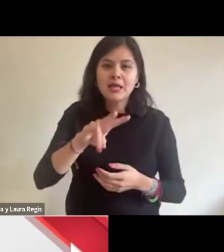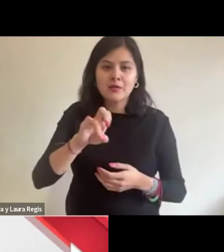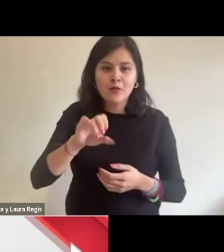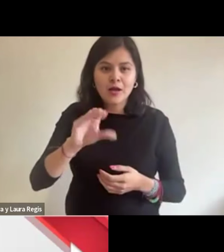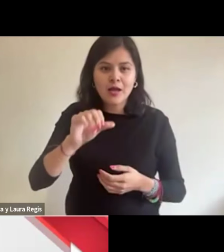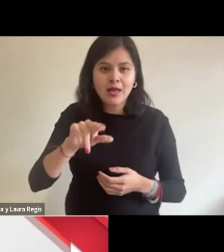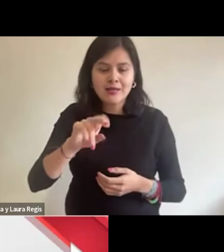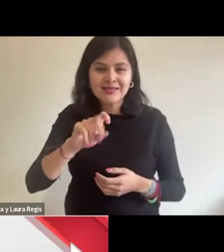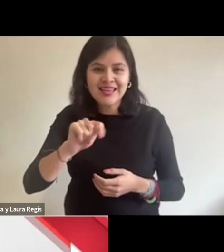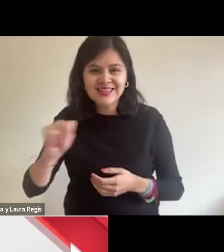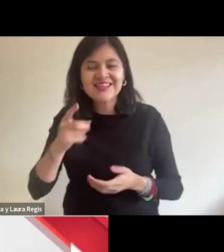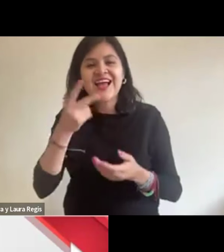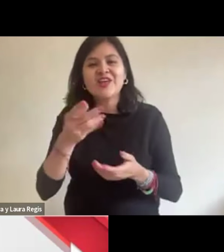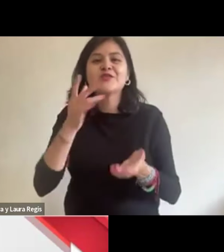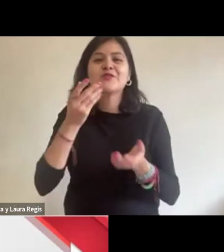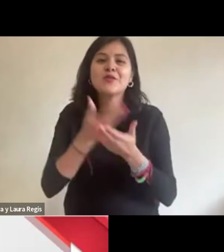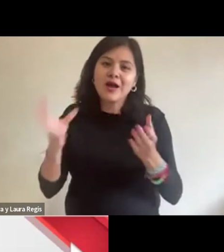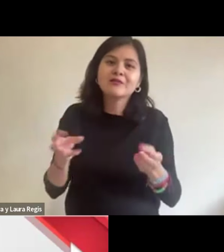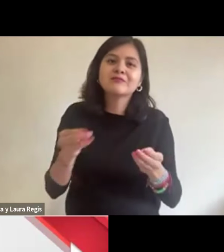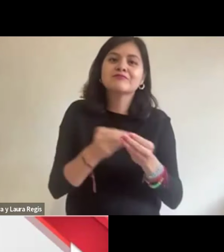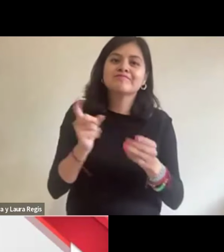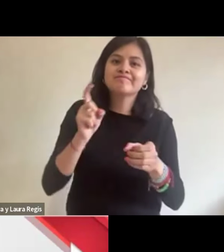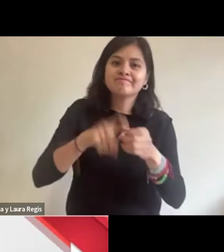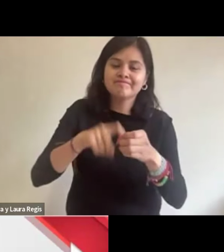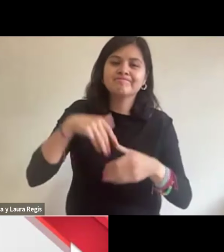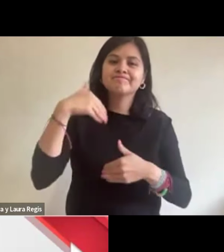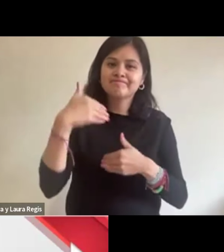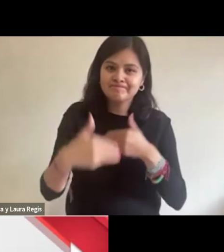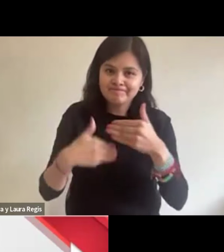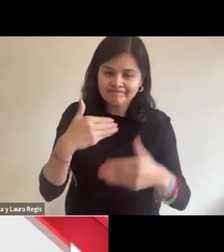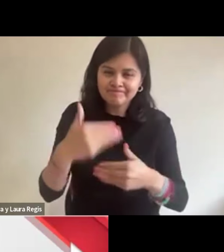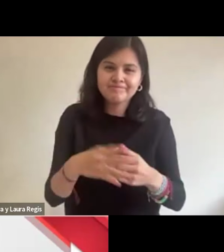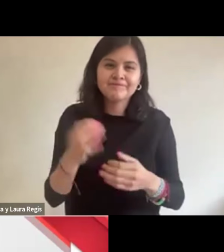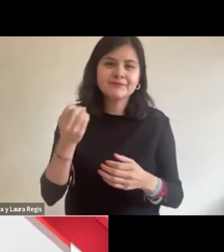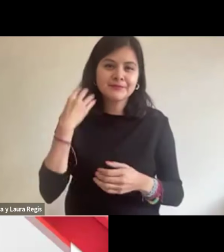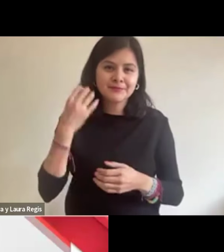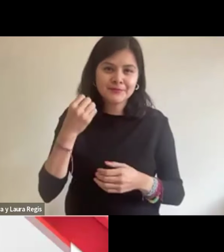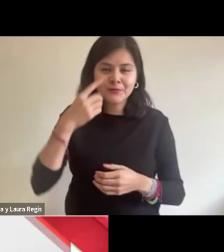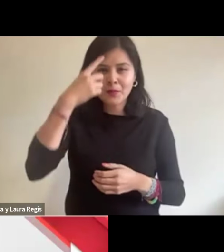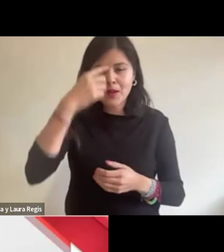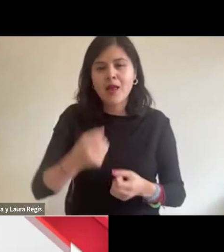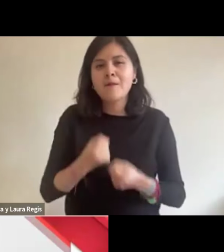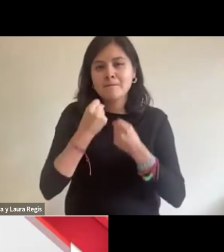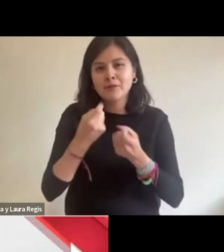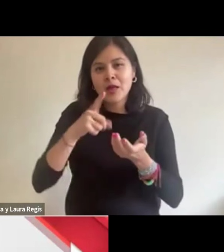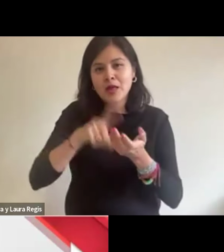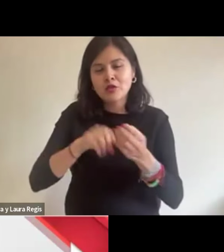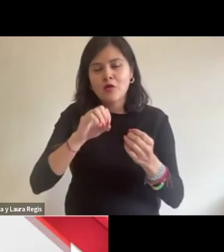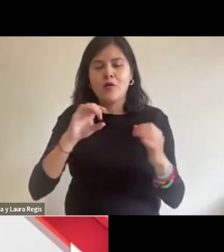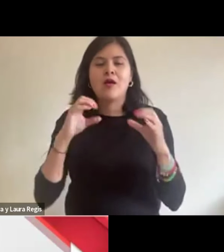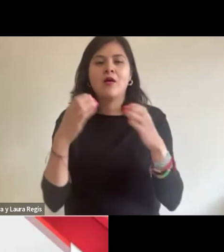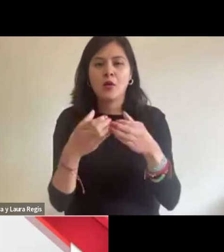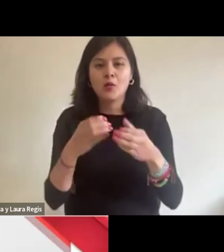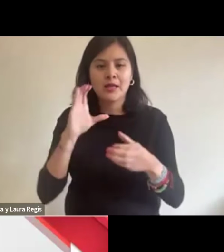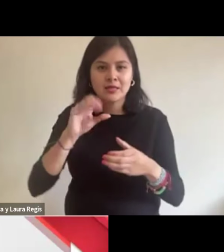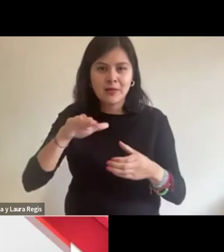Canet, quien nos apoyó a esta serie de webinarios para el fortalecimiento de las organizaciones.